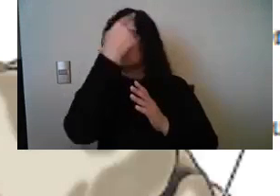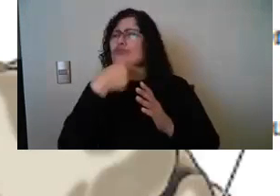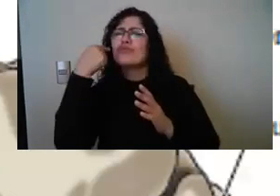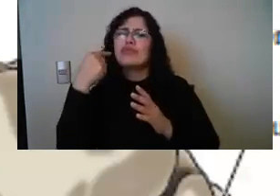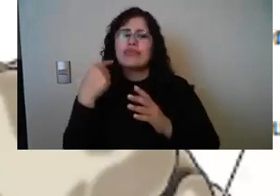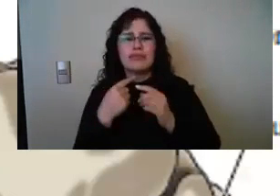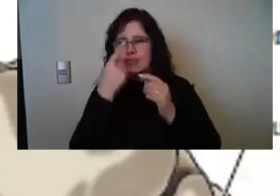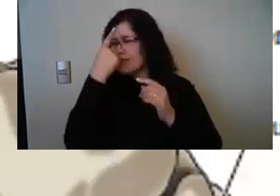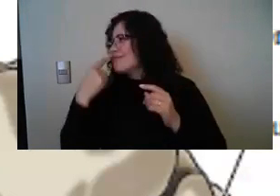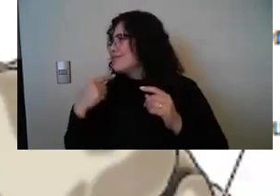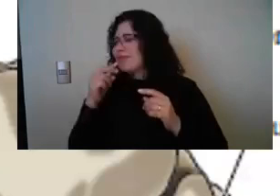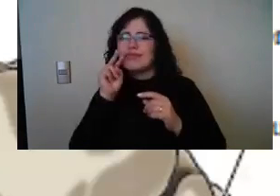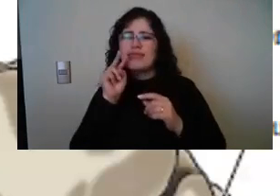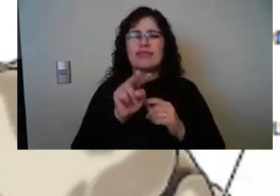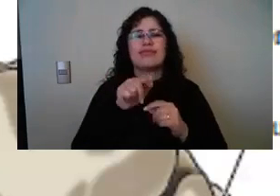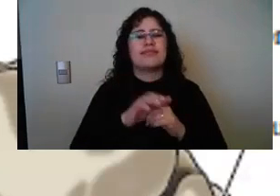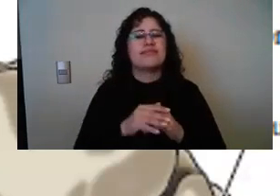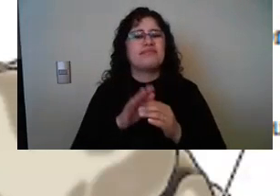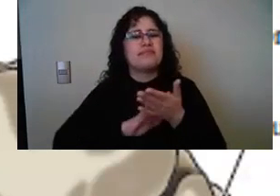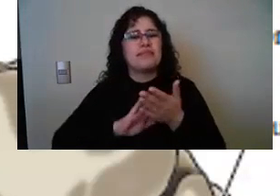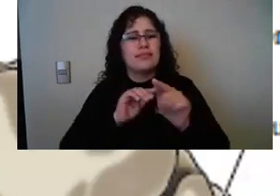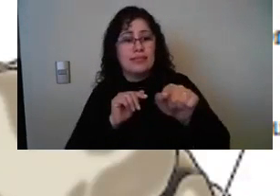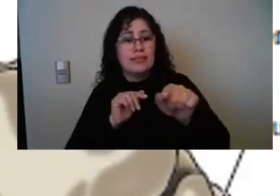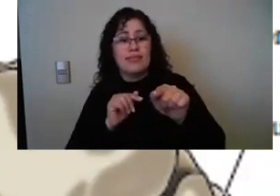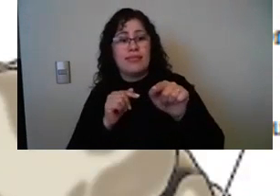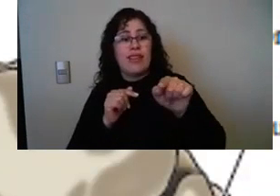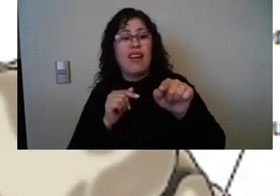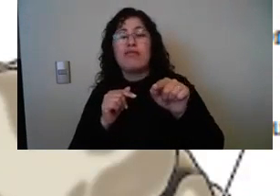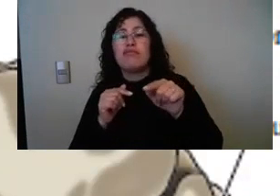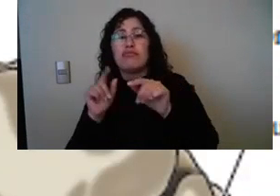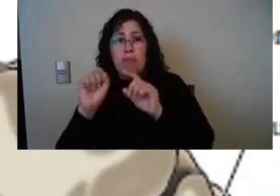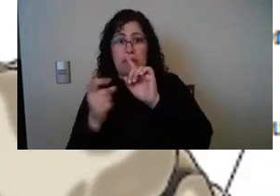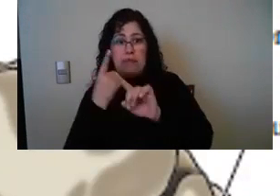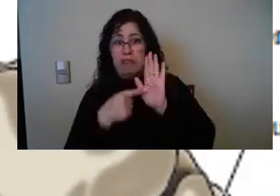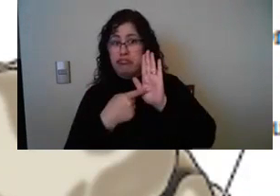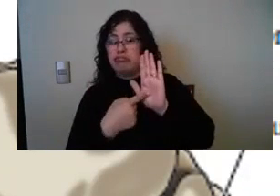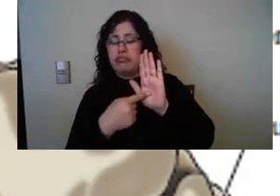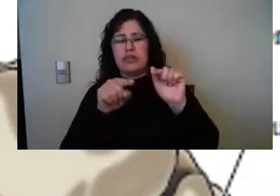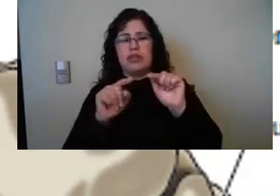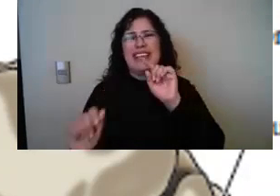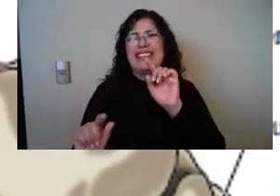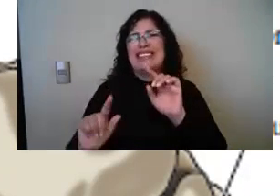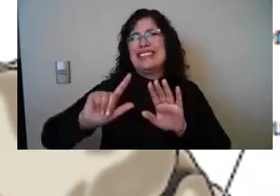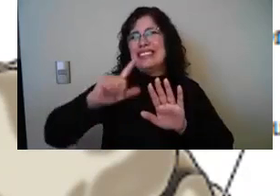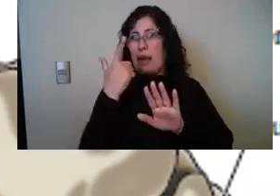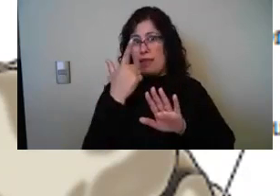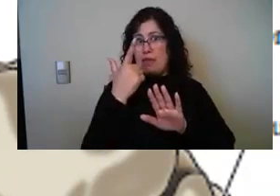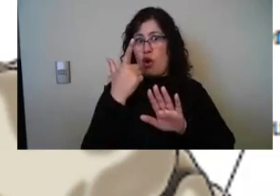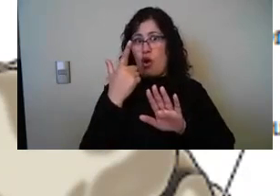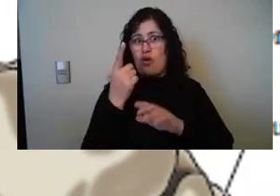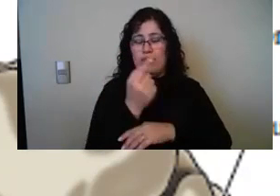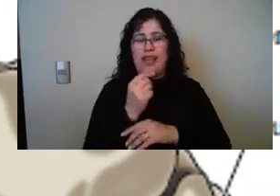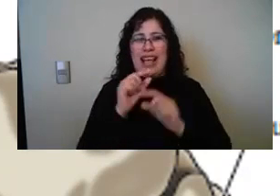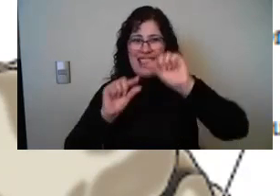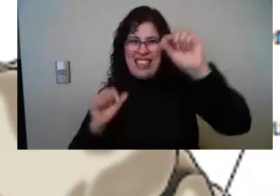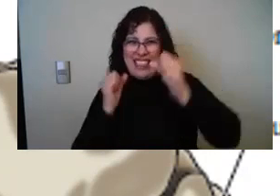ampliarlo. Tenemos el territorio funcional del séptimo, el territorio funcional del noveno y el